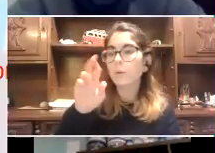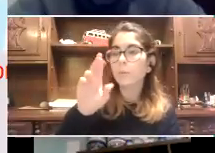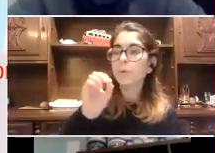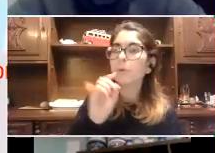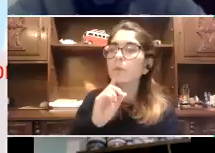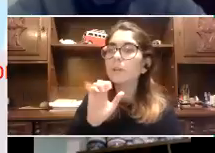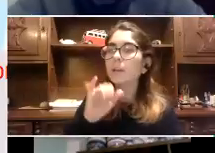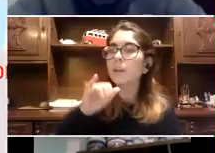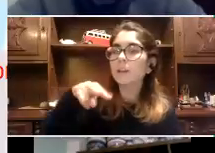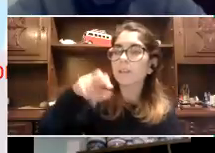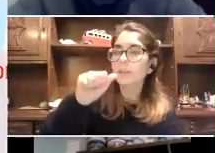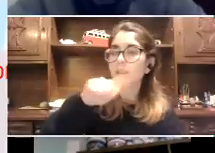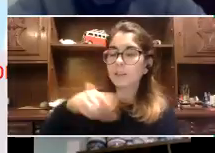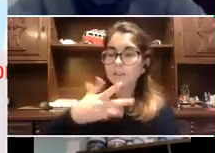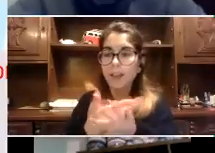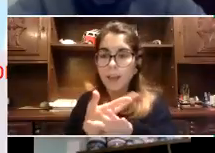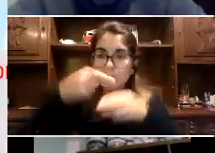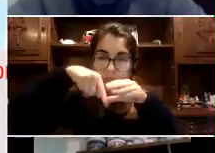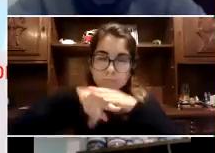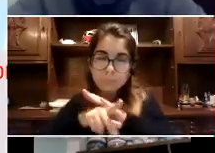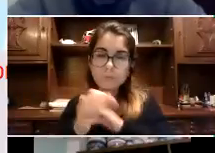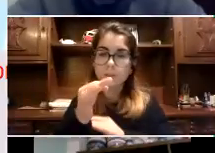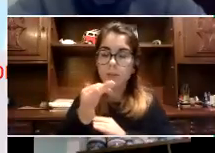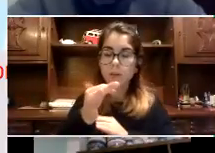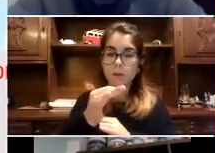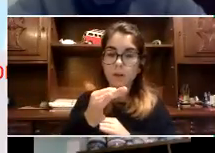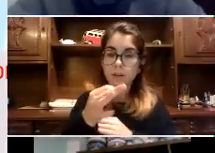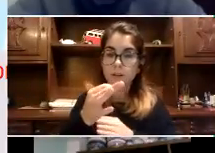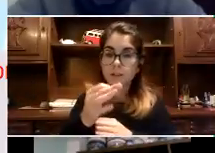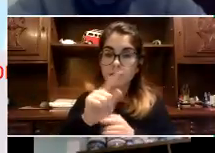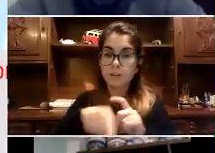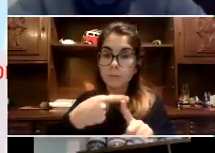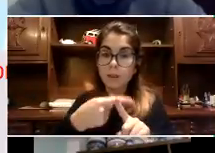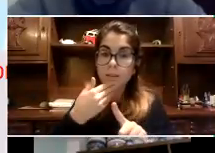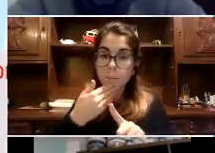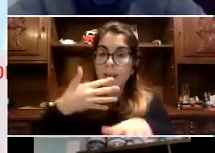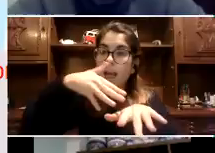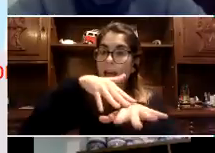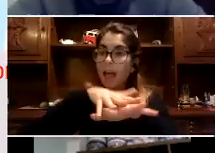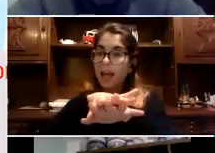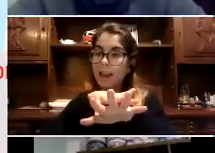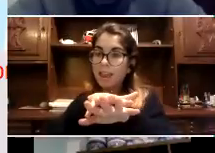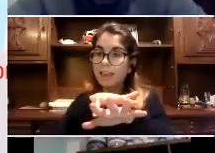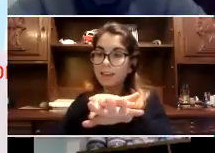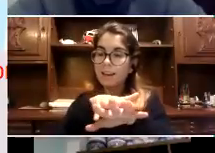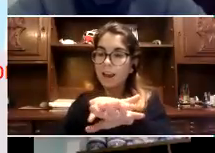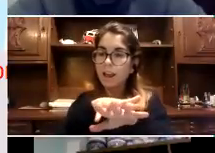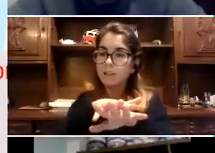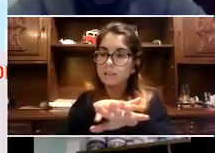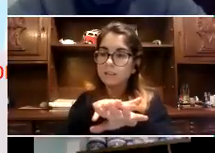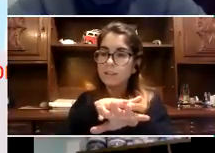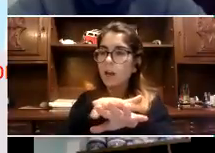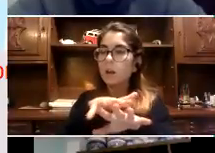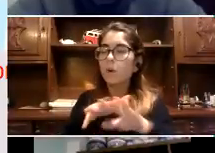nuestras células. Y si agregáramos arena en los espacios de separación